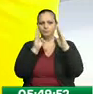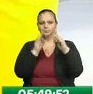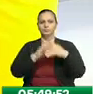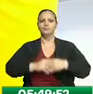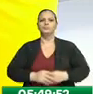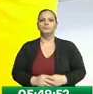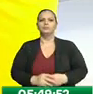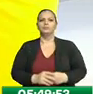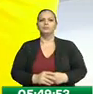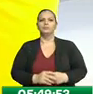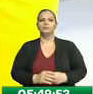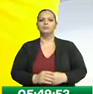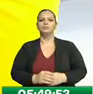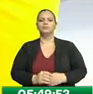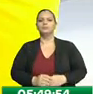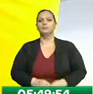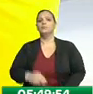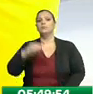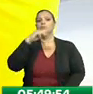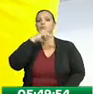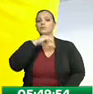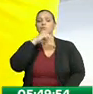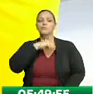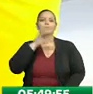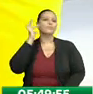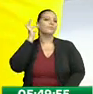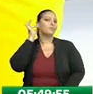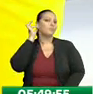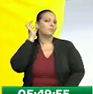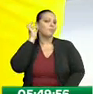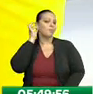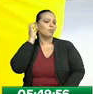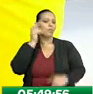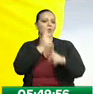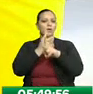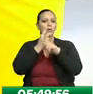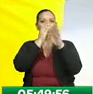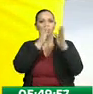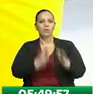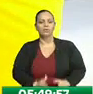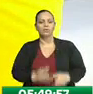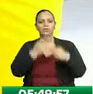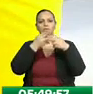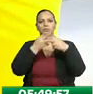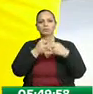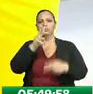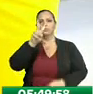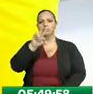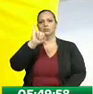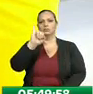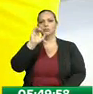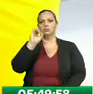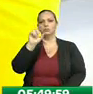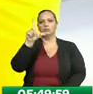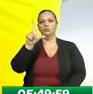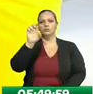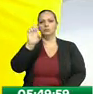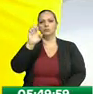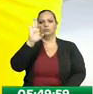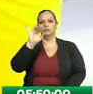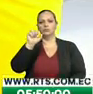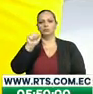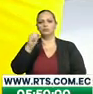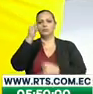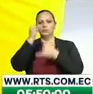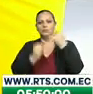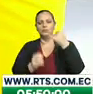Existe consternación en Manta por el fallecimiento de la concejala Violeta Ávila por complicaciones respiratorias asociadas